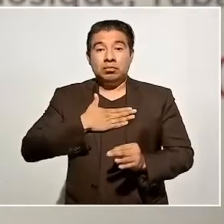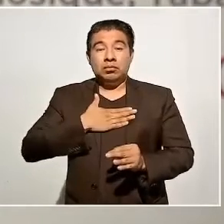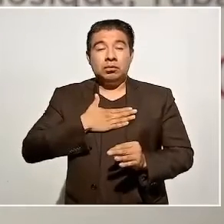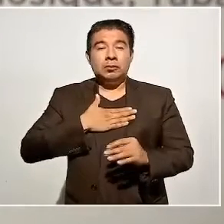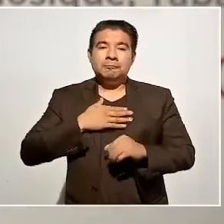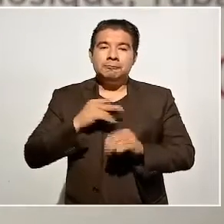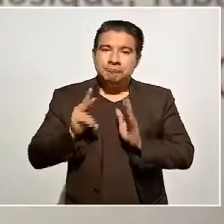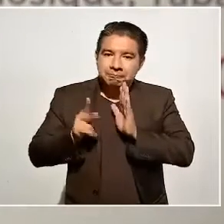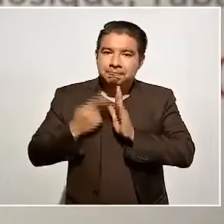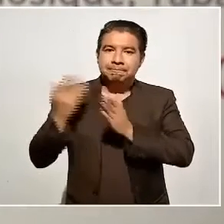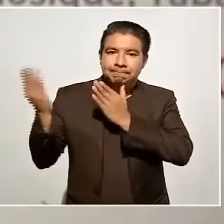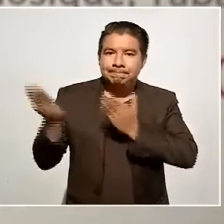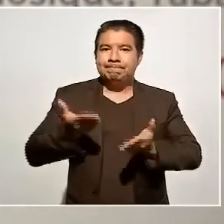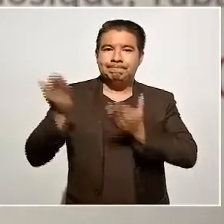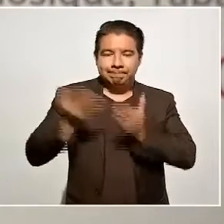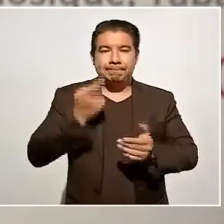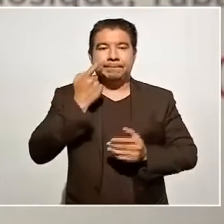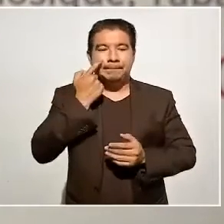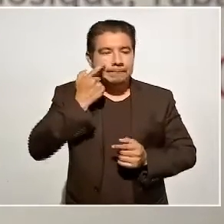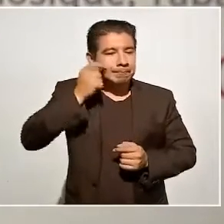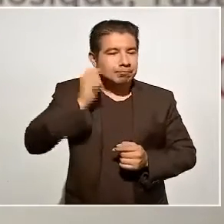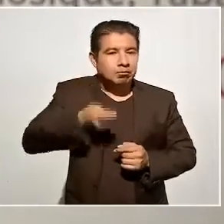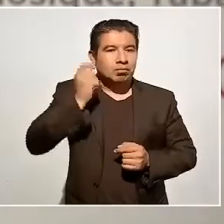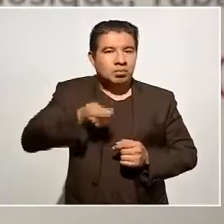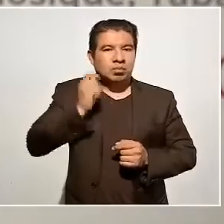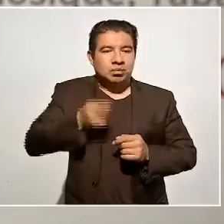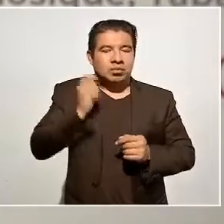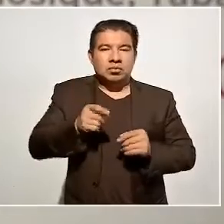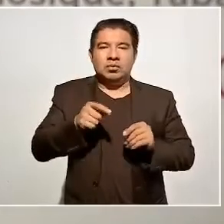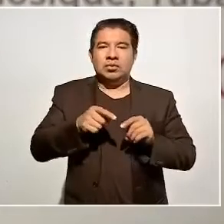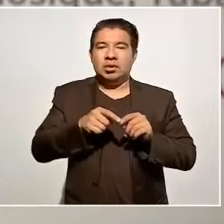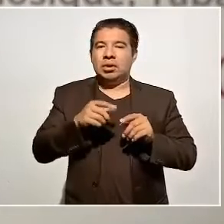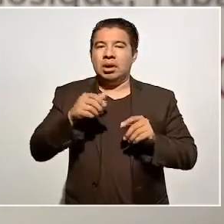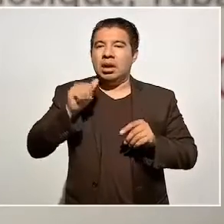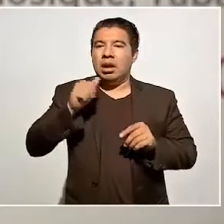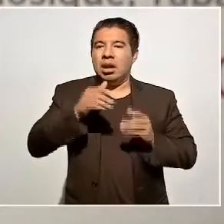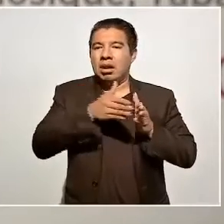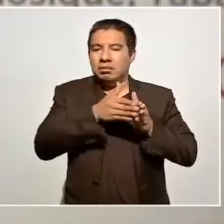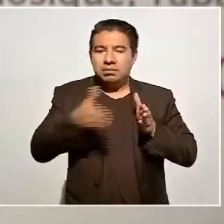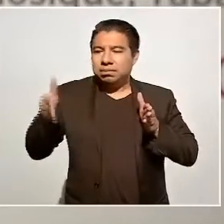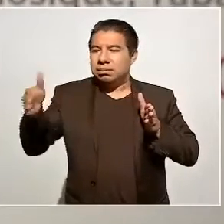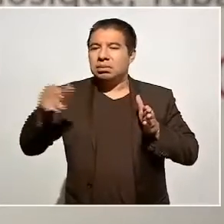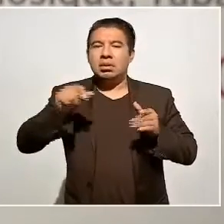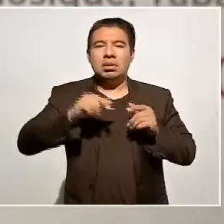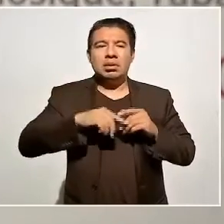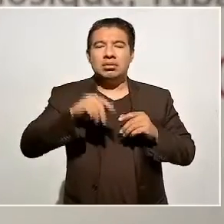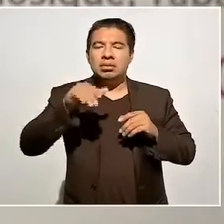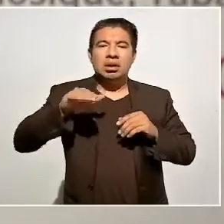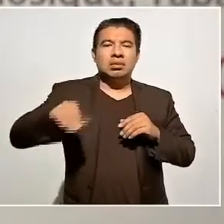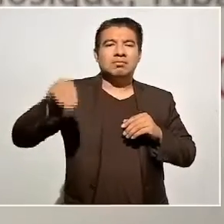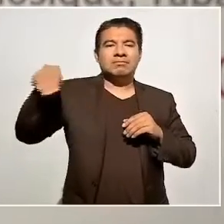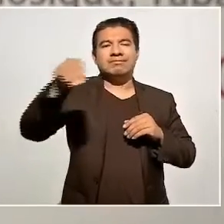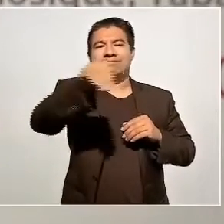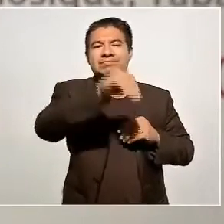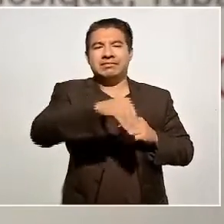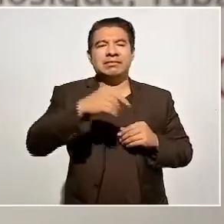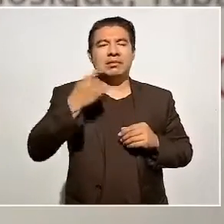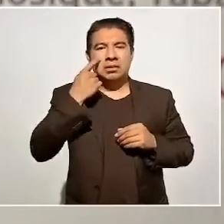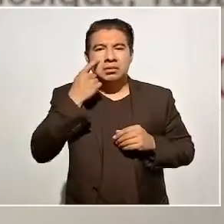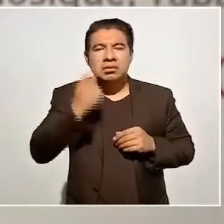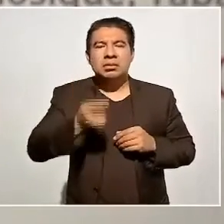viniendo, visitando los tramos, voy a estar con ustedes,